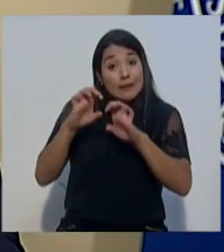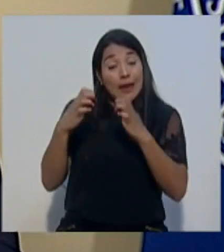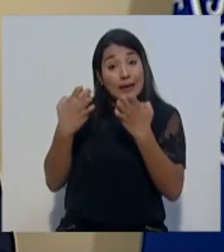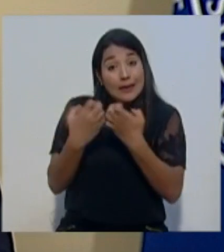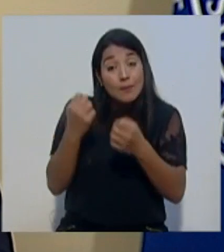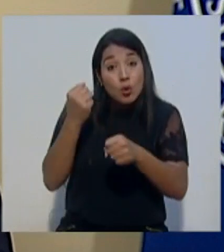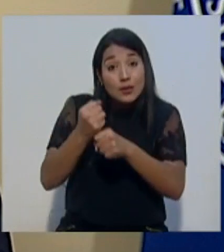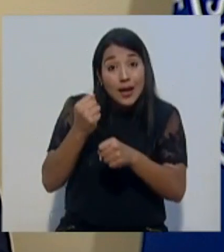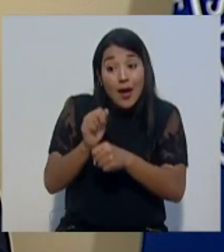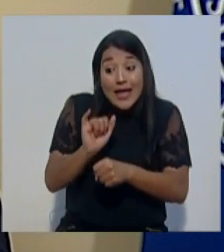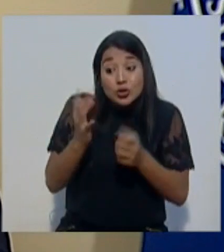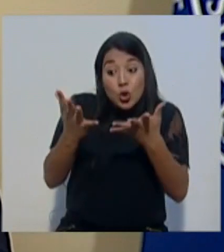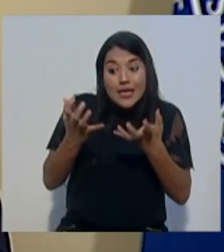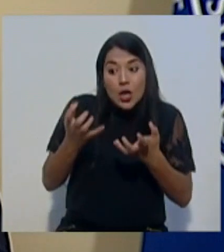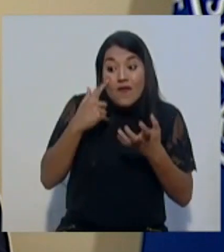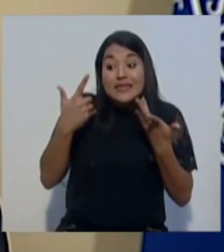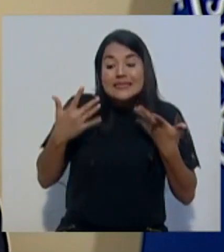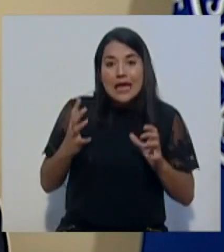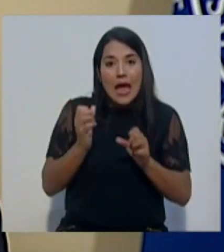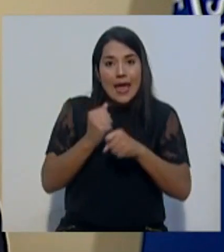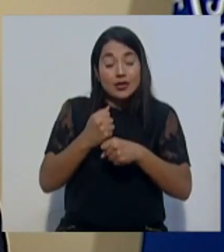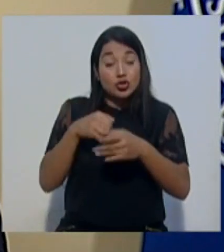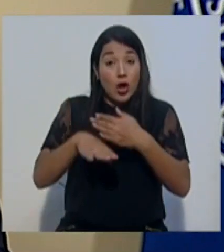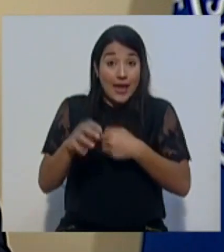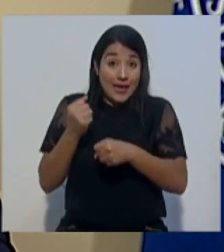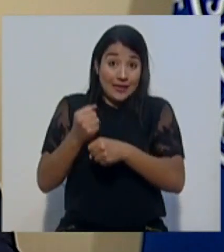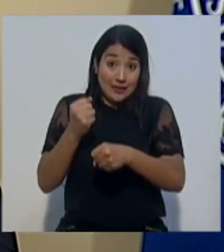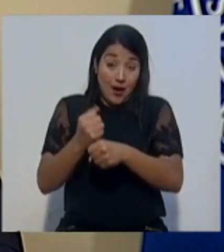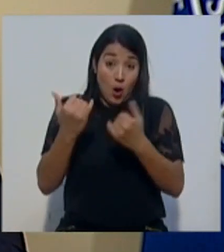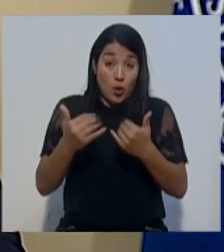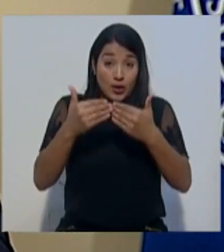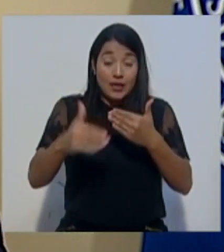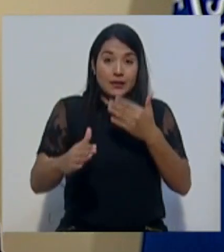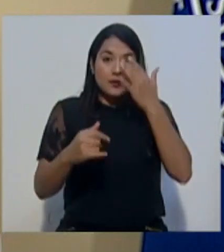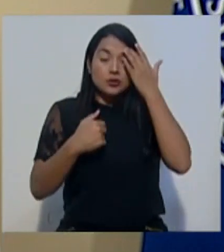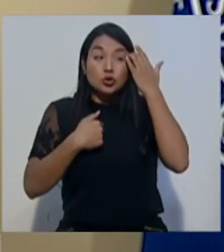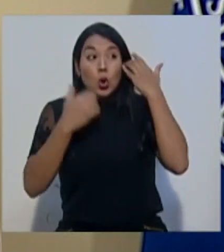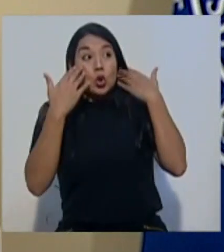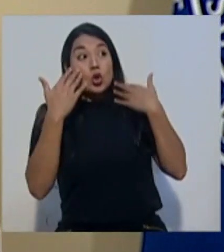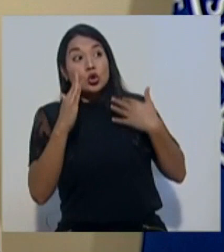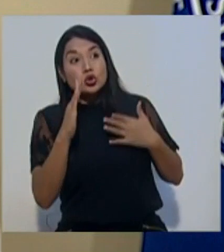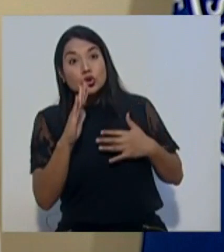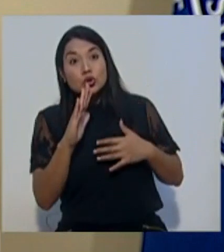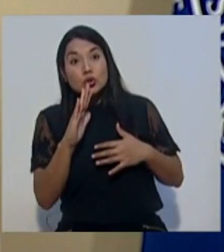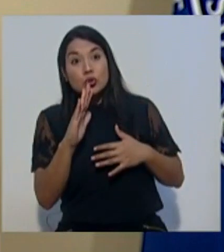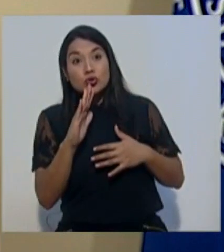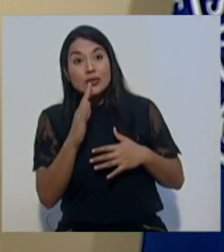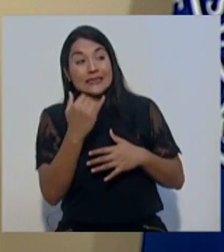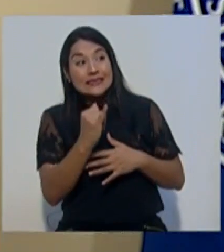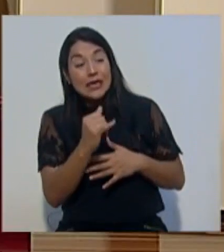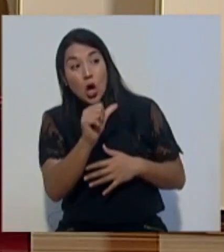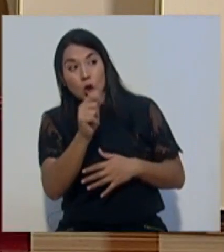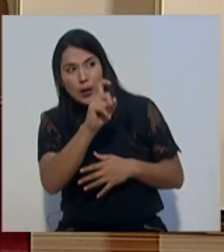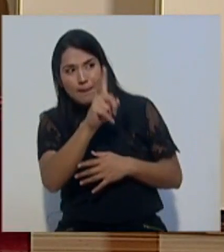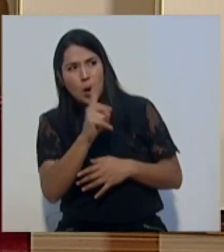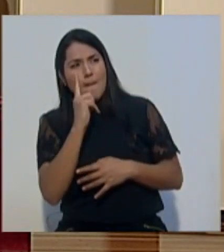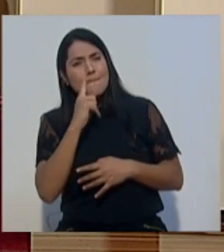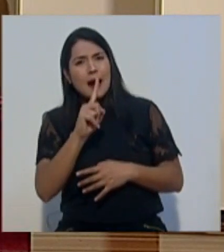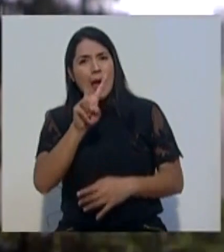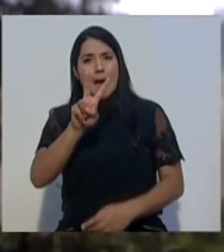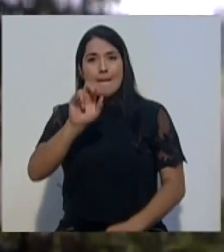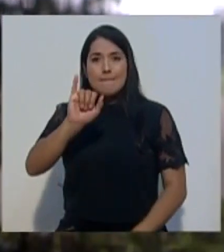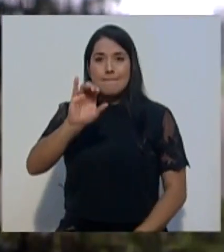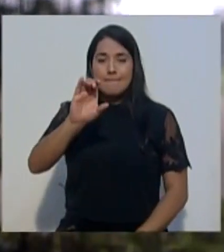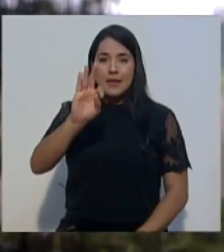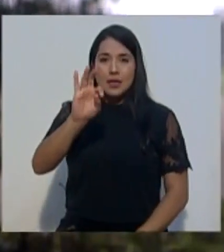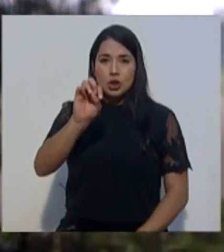lo que quiero ver materializado en el trabajo que salga ahora adelante. No sé si ya esta repregunta iría como para doña Victoria o para usted mismo,